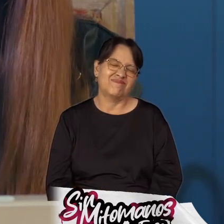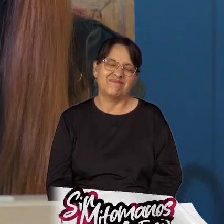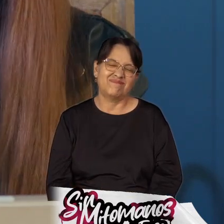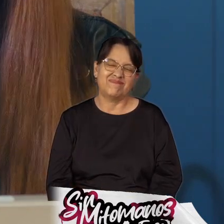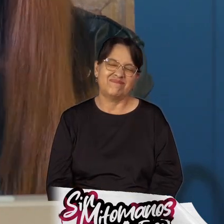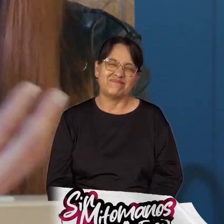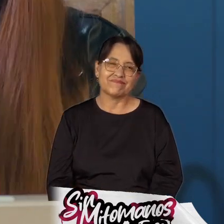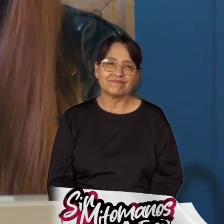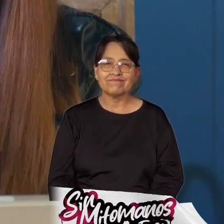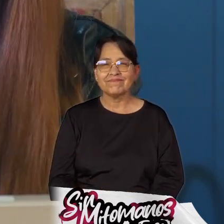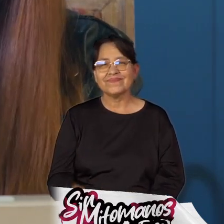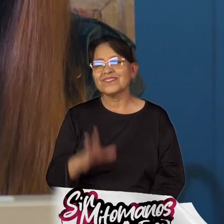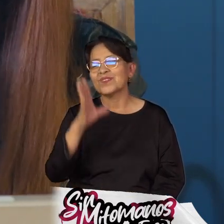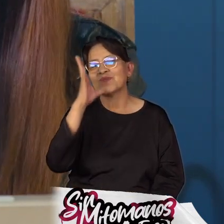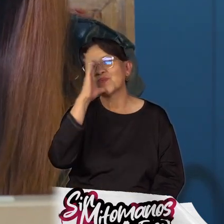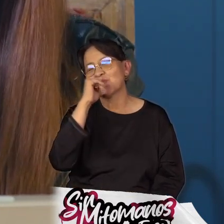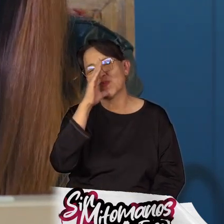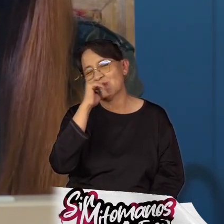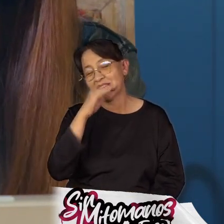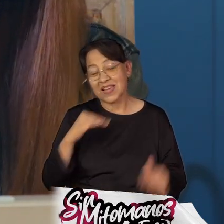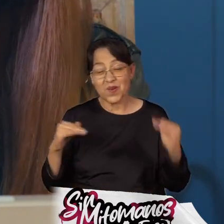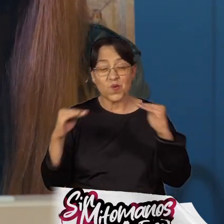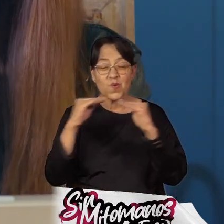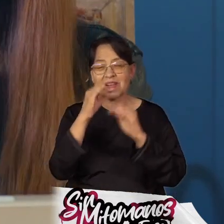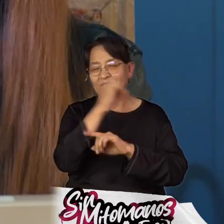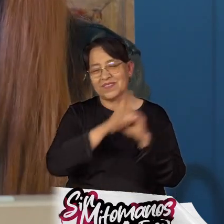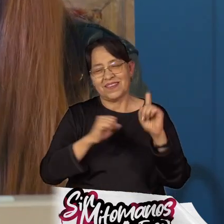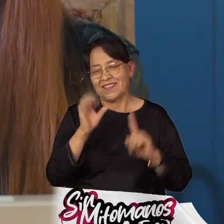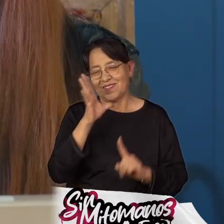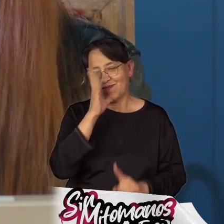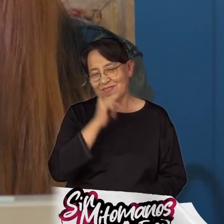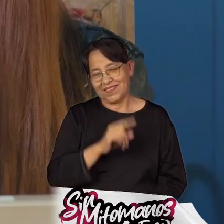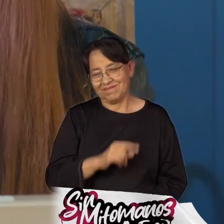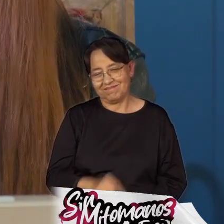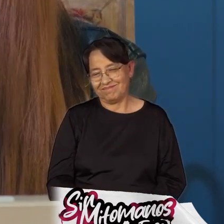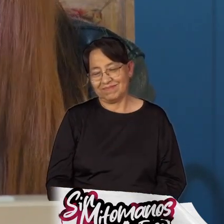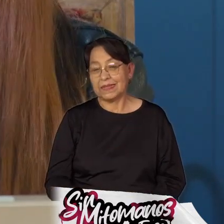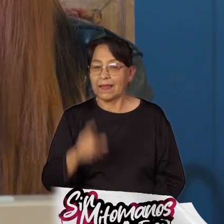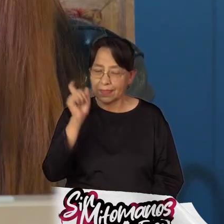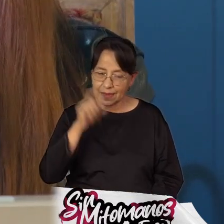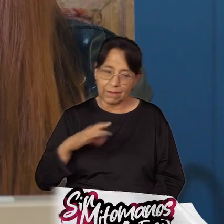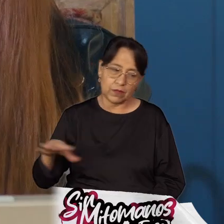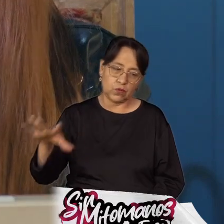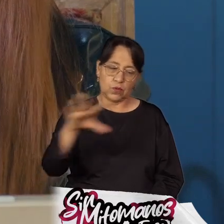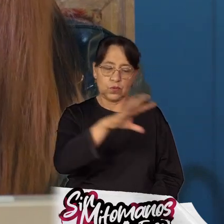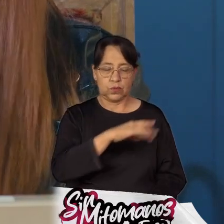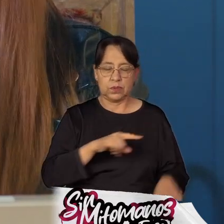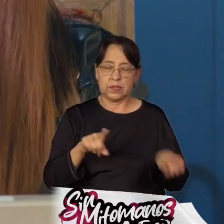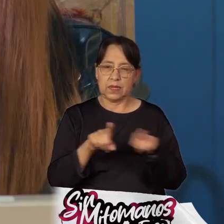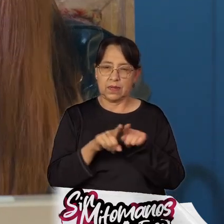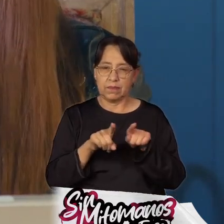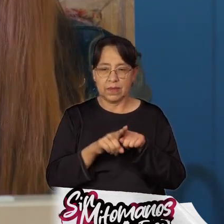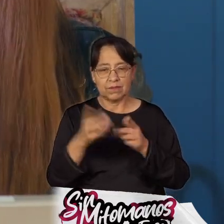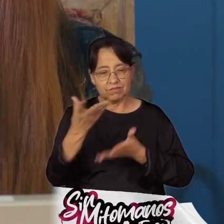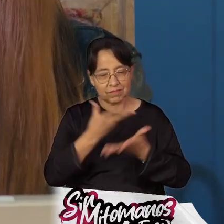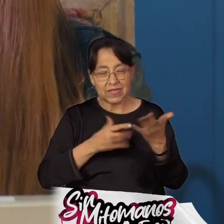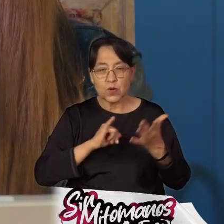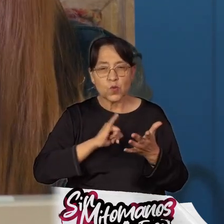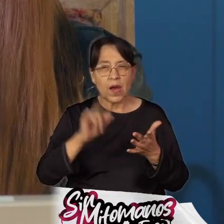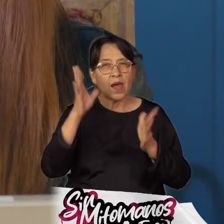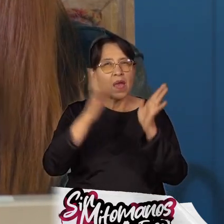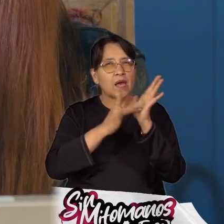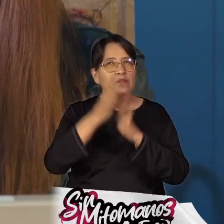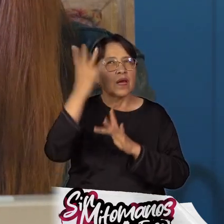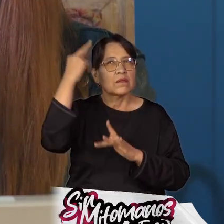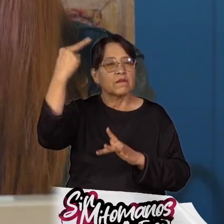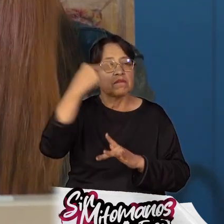que realmente que nunca existirá la igualdad social, pero que sí puede haber una igual como hermanos, de vernos como Jesús nos ve a todos,